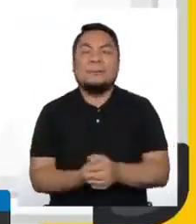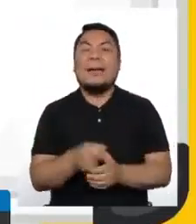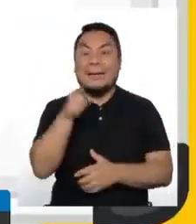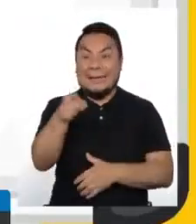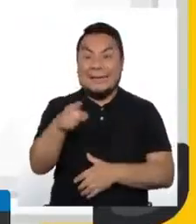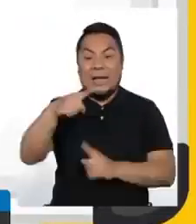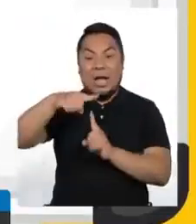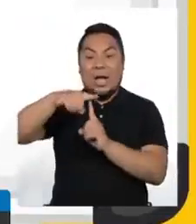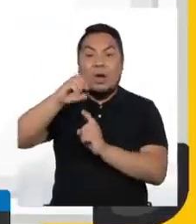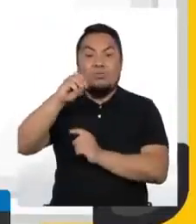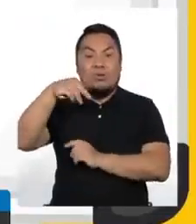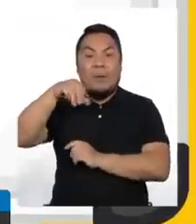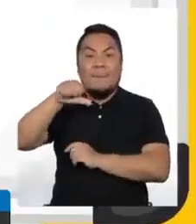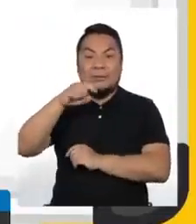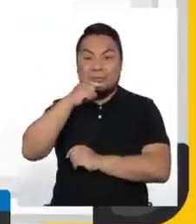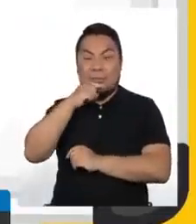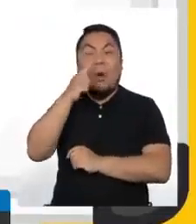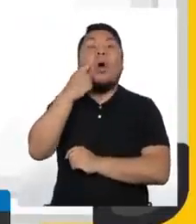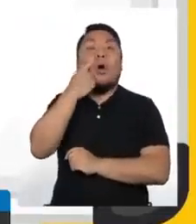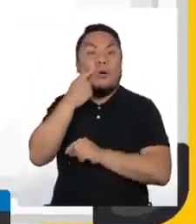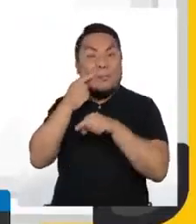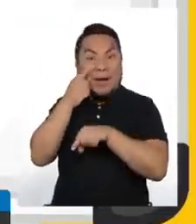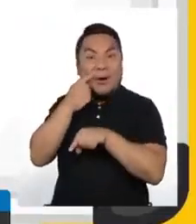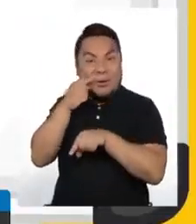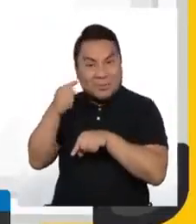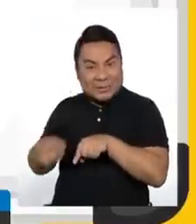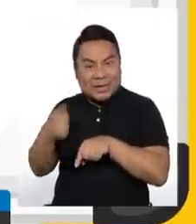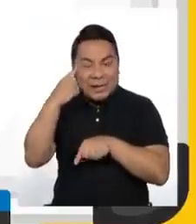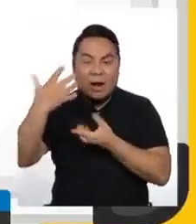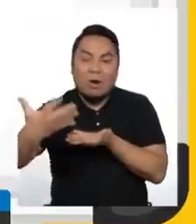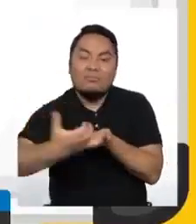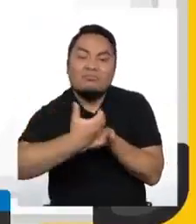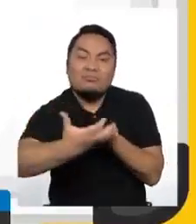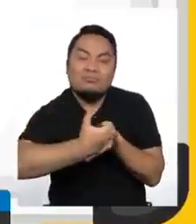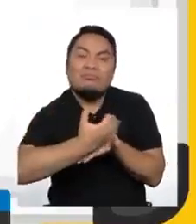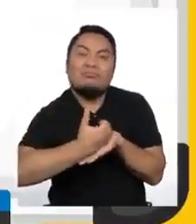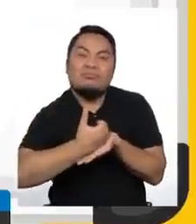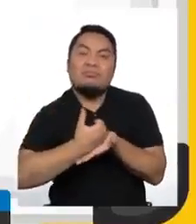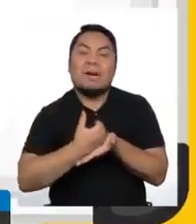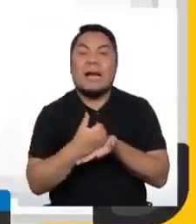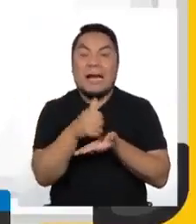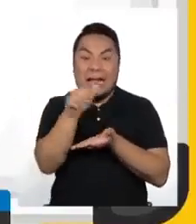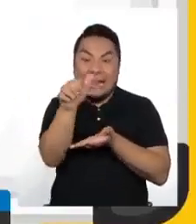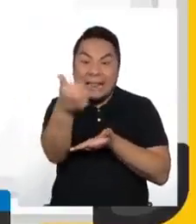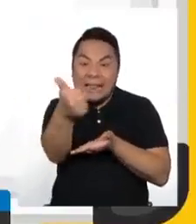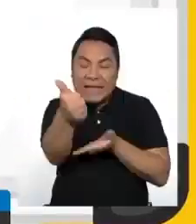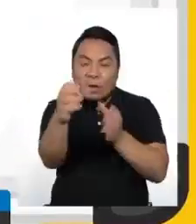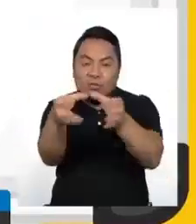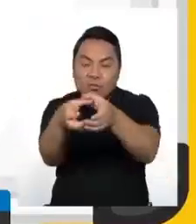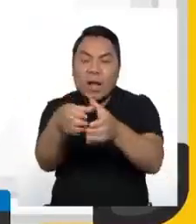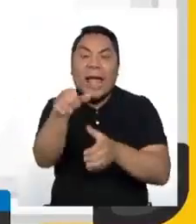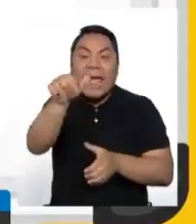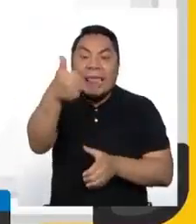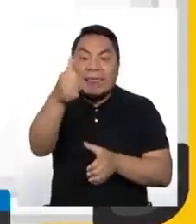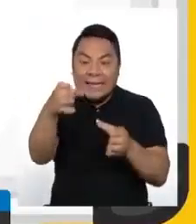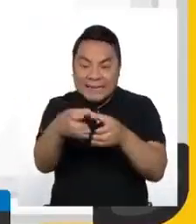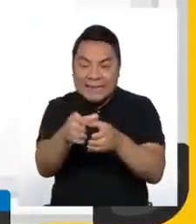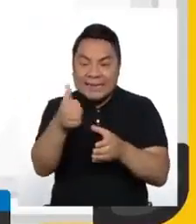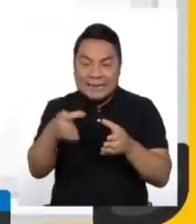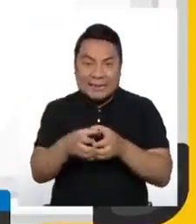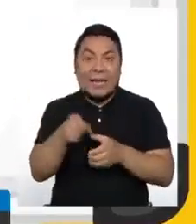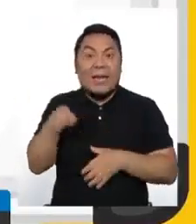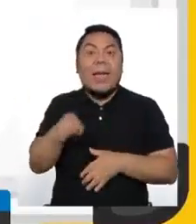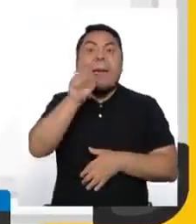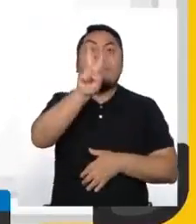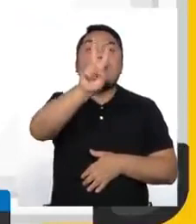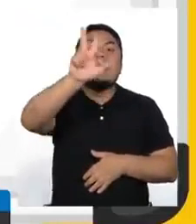Tomás, como ya aprendió de ustedes, ha agrupado las canicas que tenía de 10 en 10. Como tenía 23,